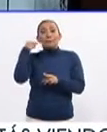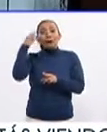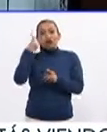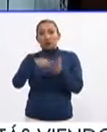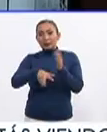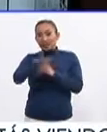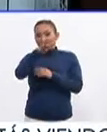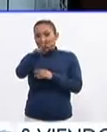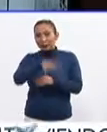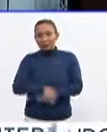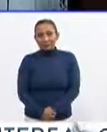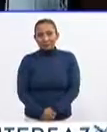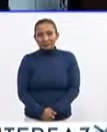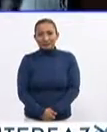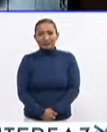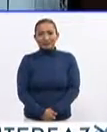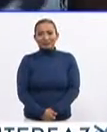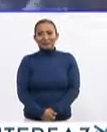de 2019.